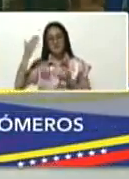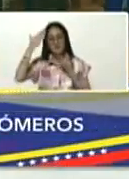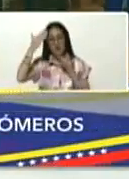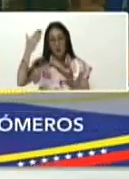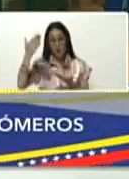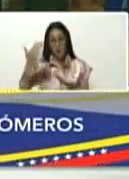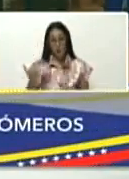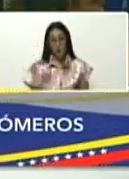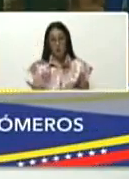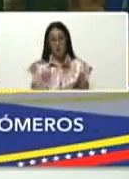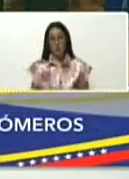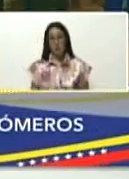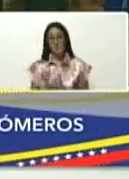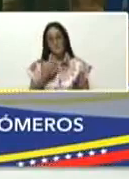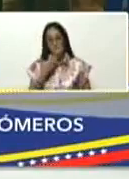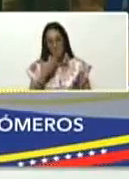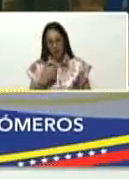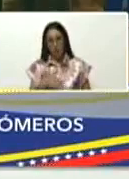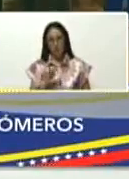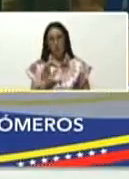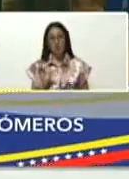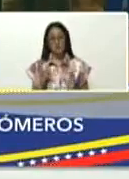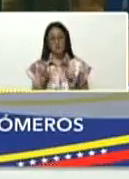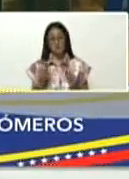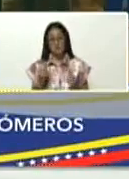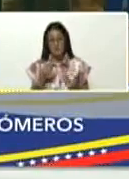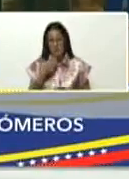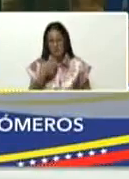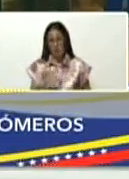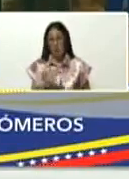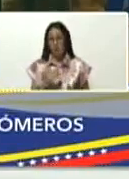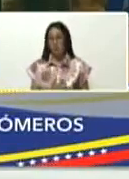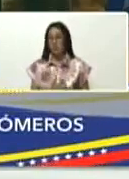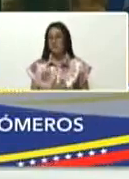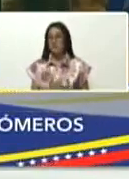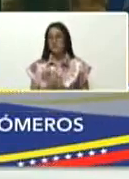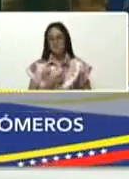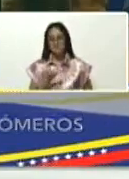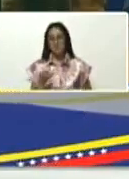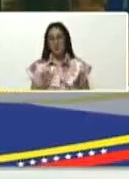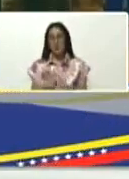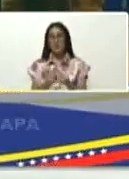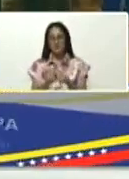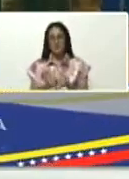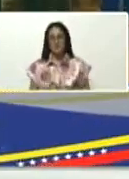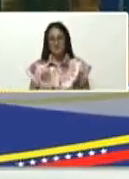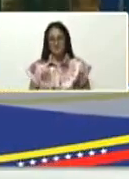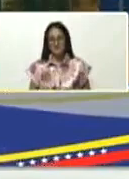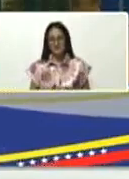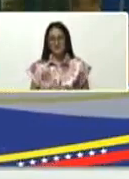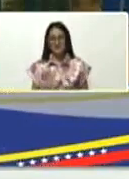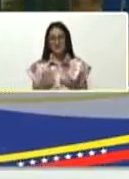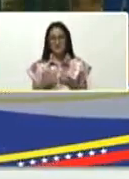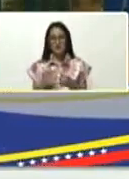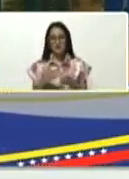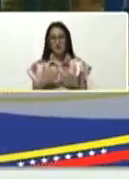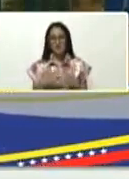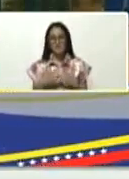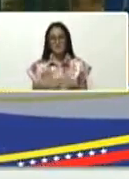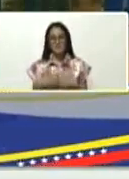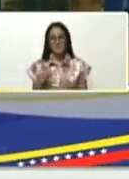allá. Pronto, muy, pero muy pronto estaré con ustedes allá en el complejo